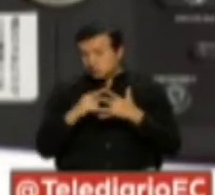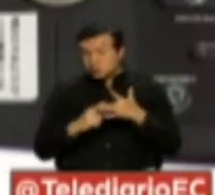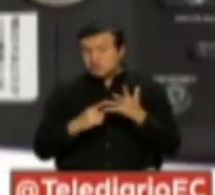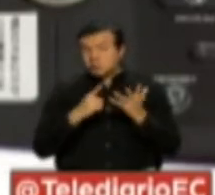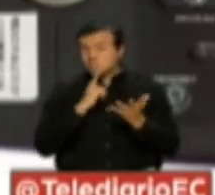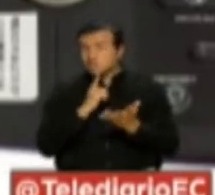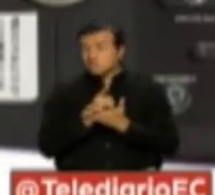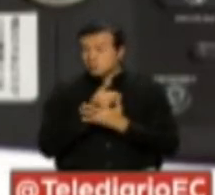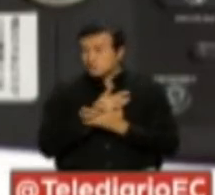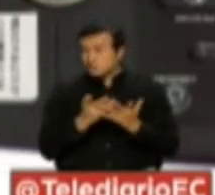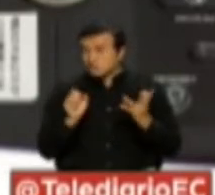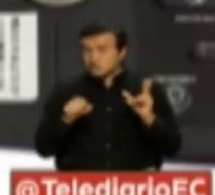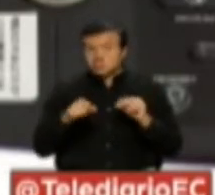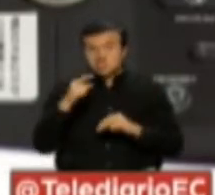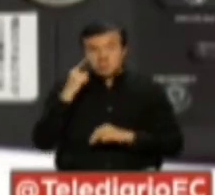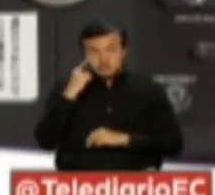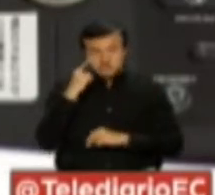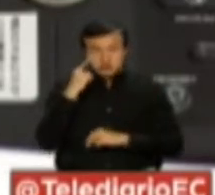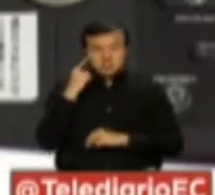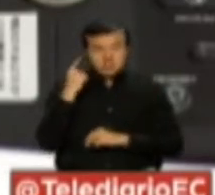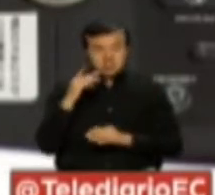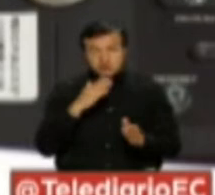una imputación. En este caso,